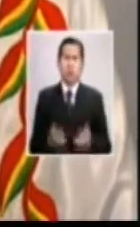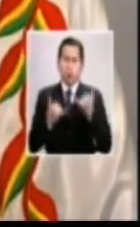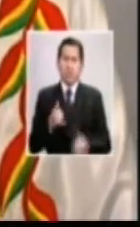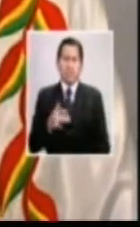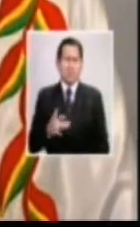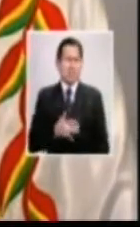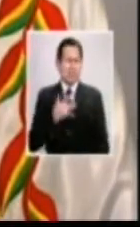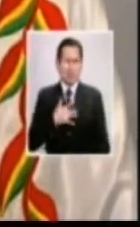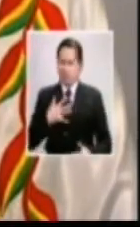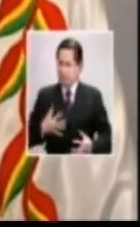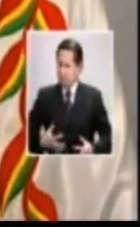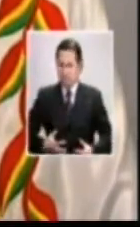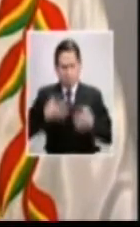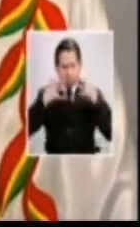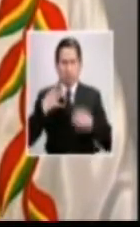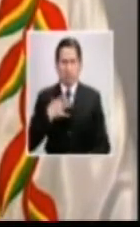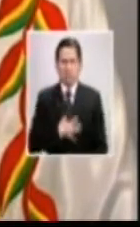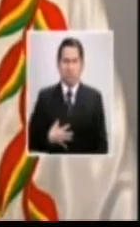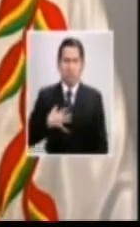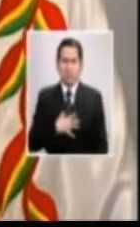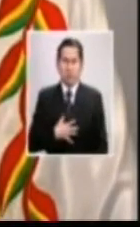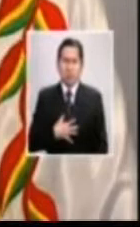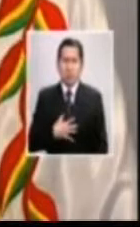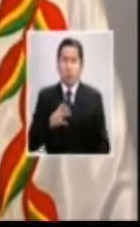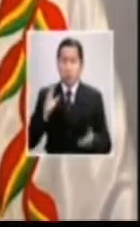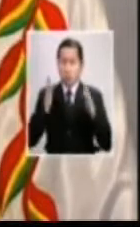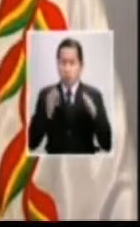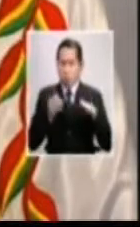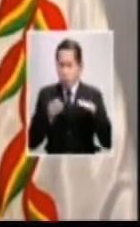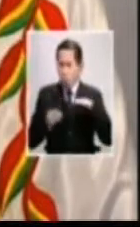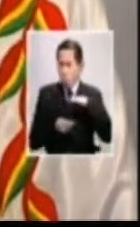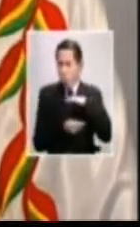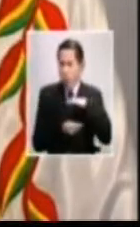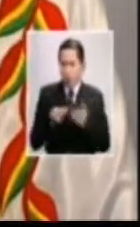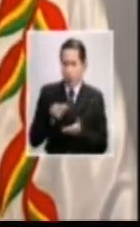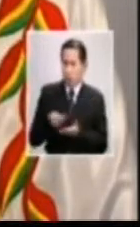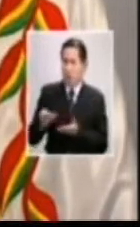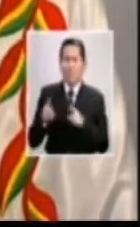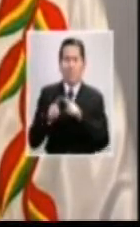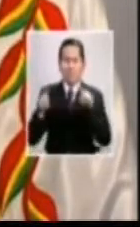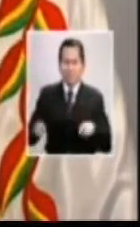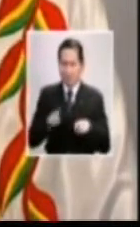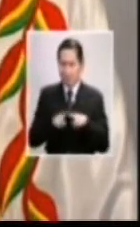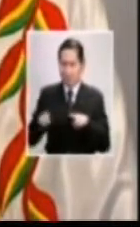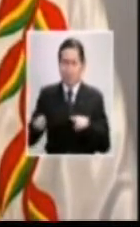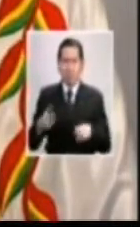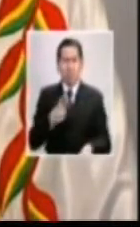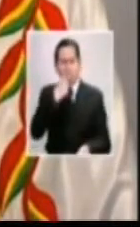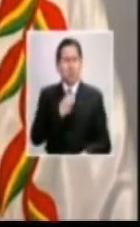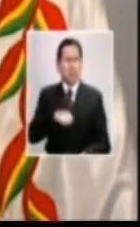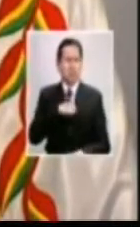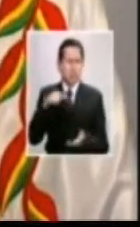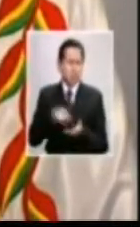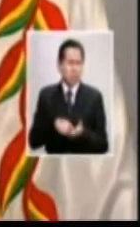que decir, como presidenta constitucional de nuestro país, decir esto es lo que se requiere, y este tema tendría que haberlo dicho también en el